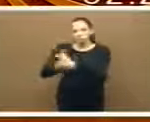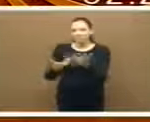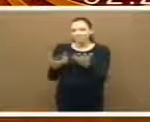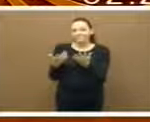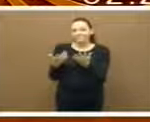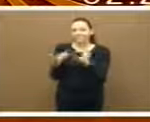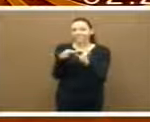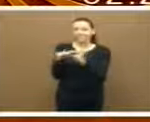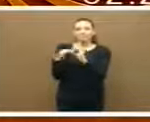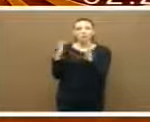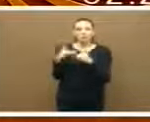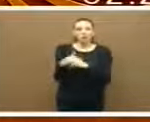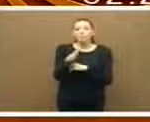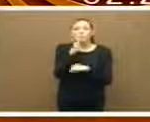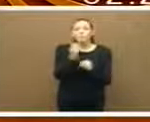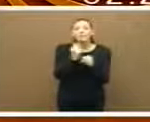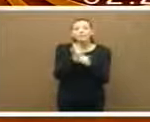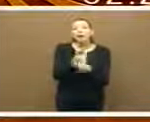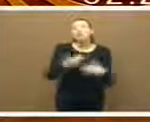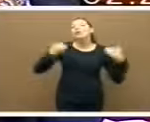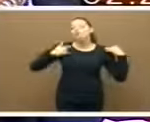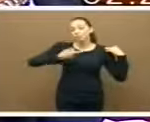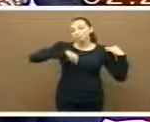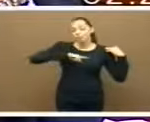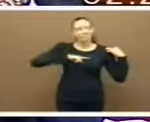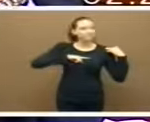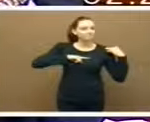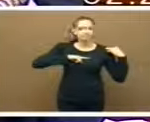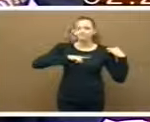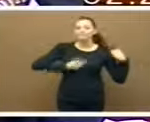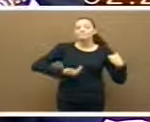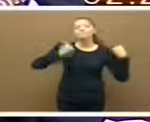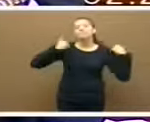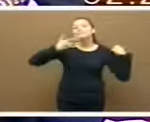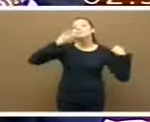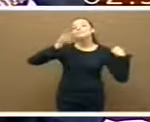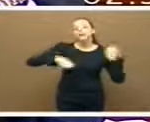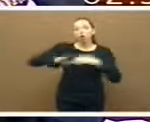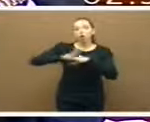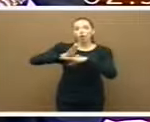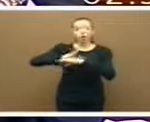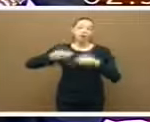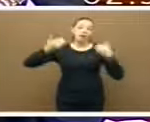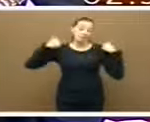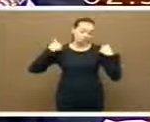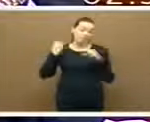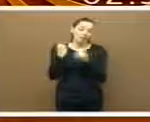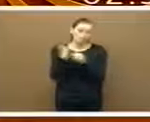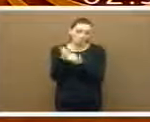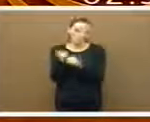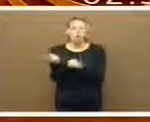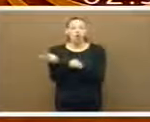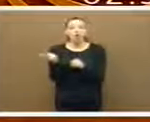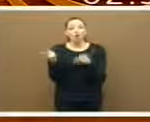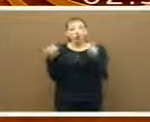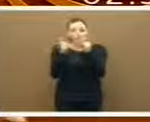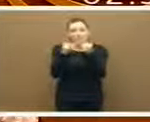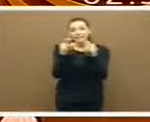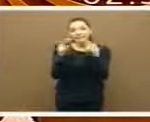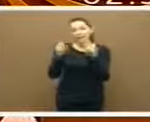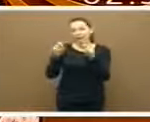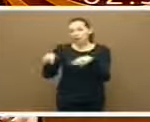presupuestarias, porque el empleo es competencia de lo que es la Consejería de Empleo, Empresa e Innovación. Por lo tanto, no se puede dar de